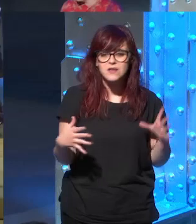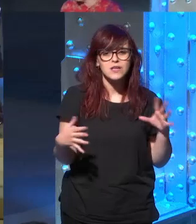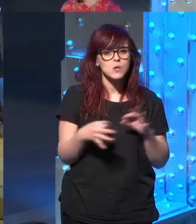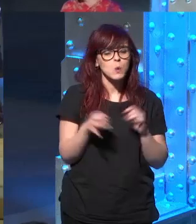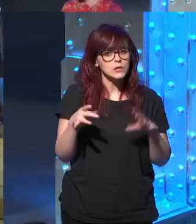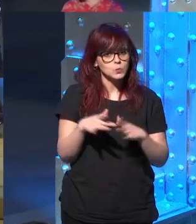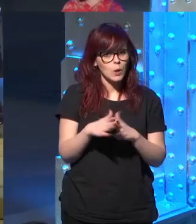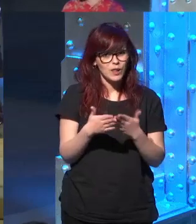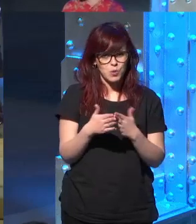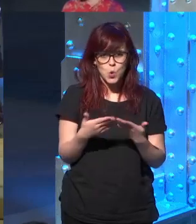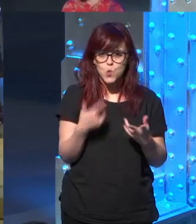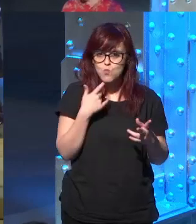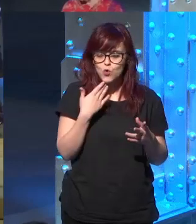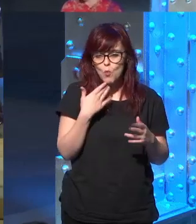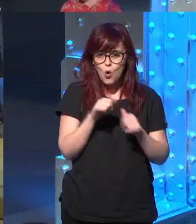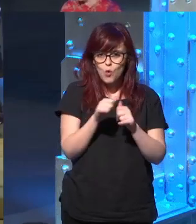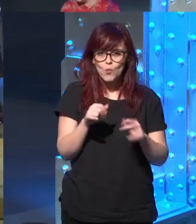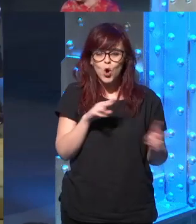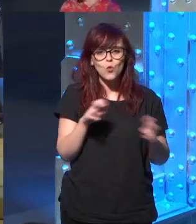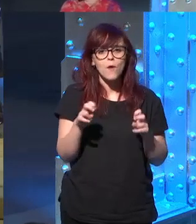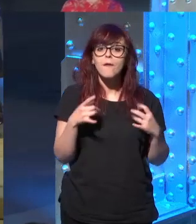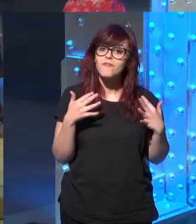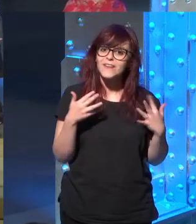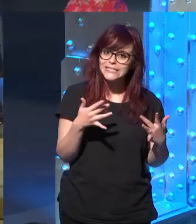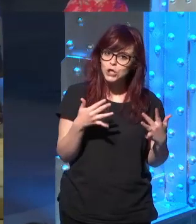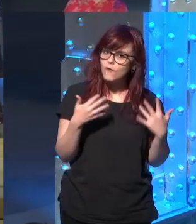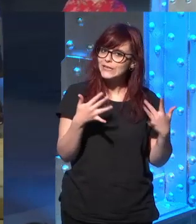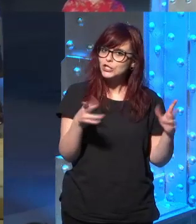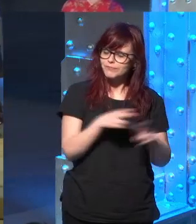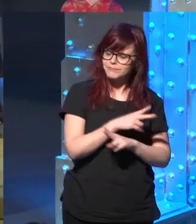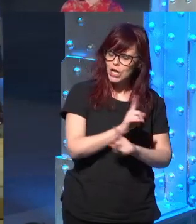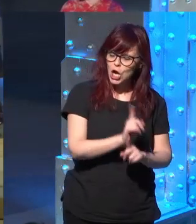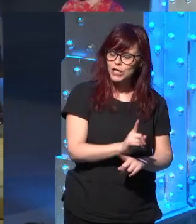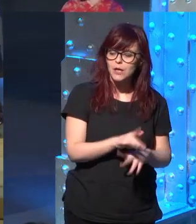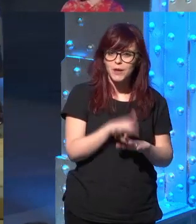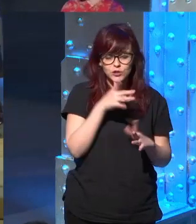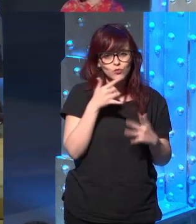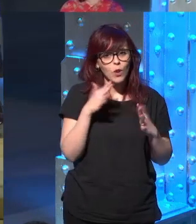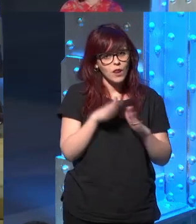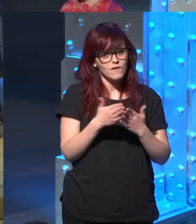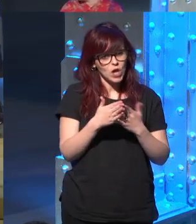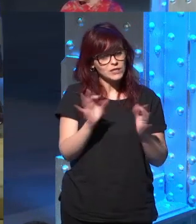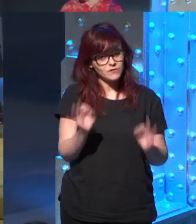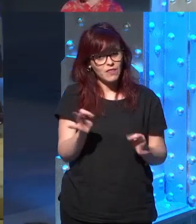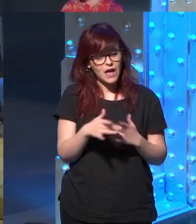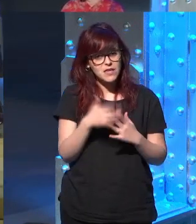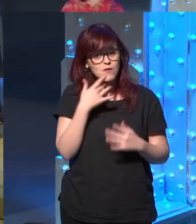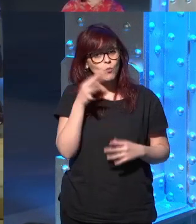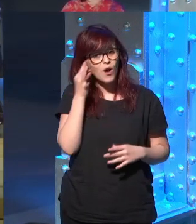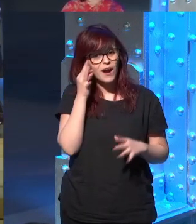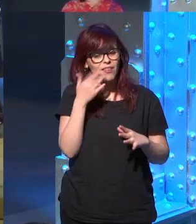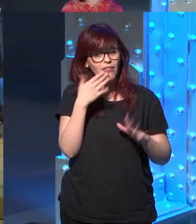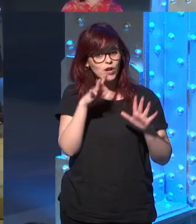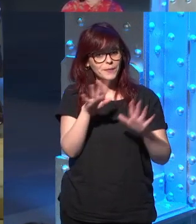es muy nuevo, es muy... iba a decir muy fresco, pero no. Pero lo es, y Julia tiene 95